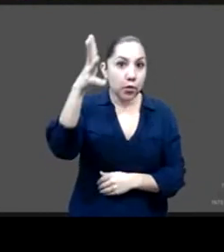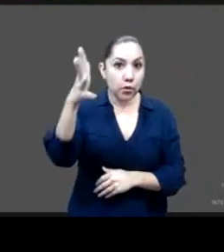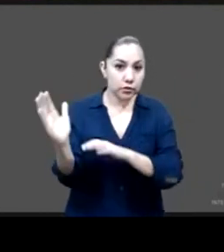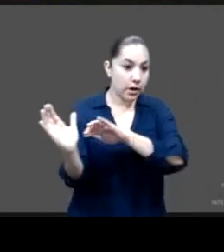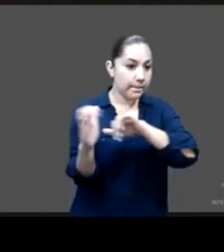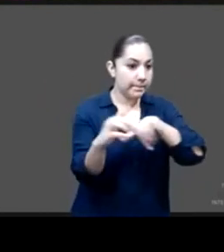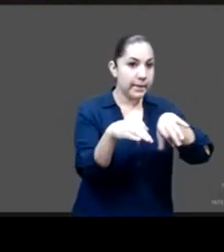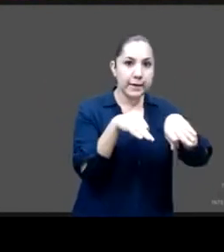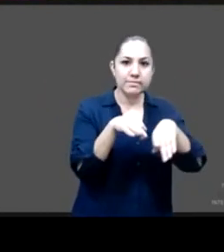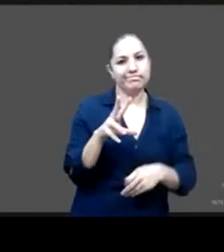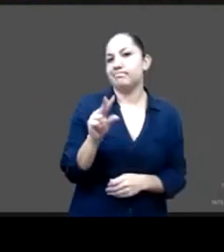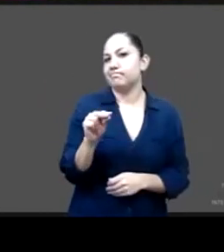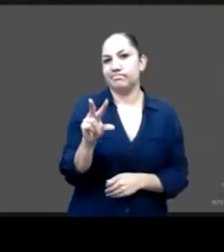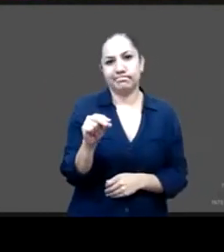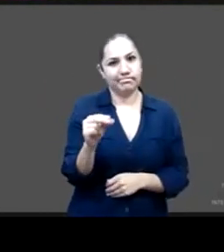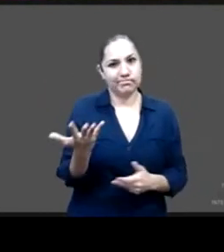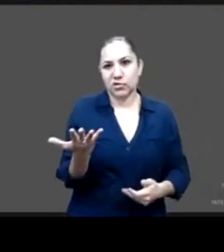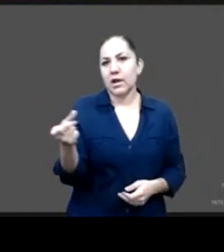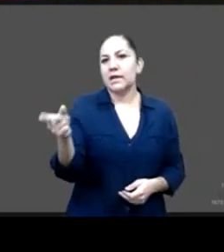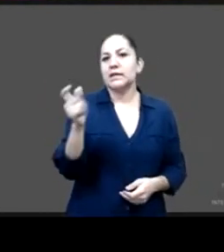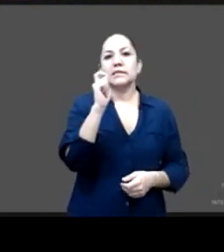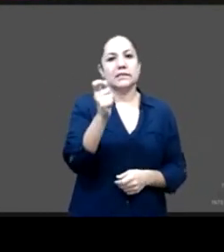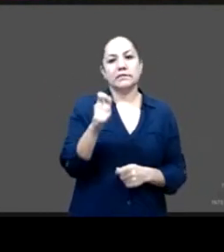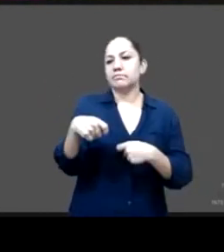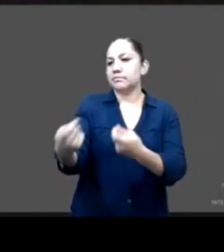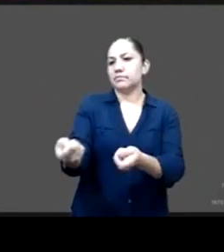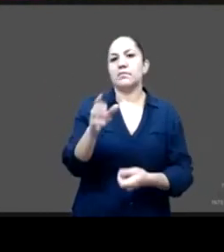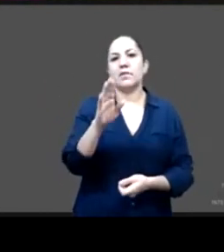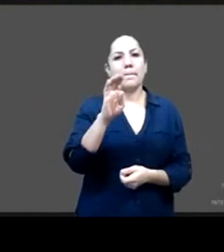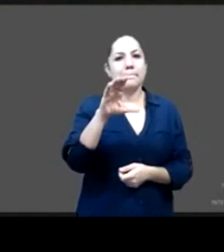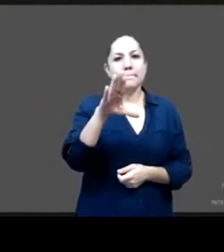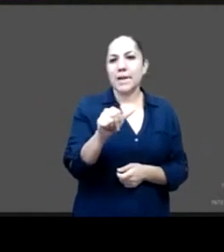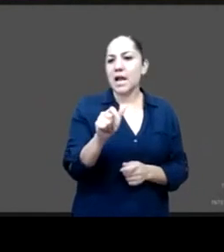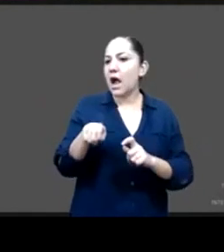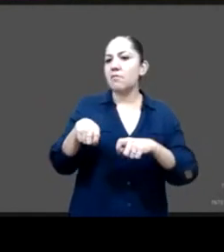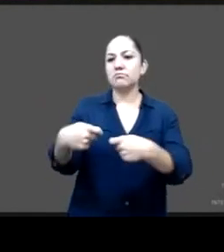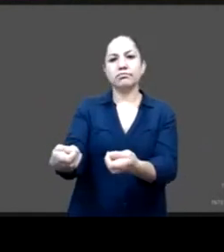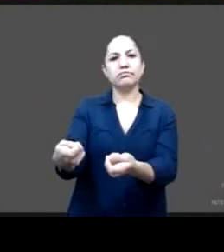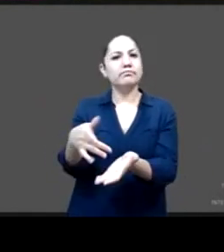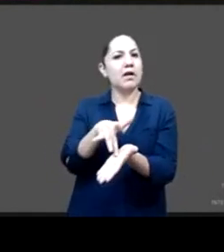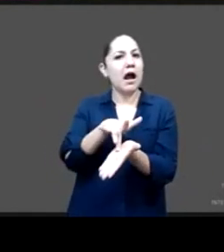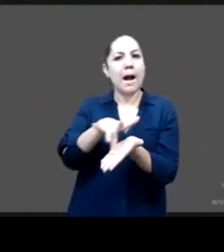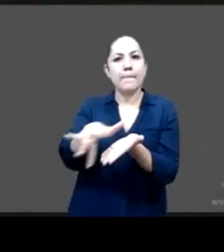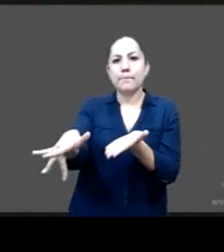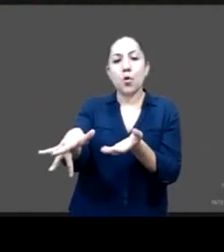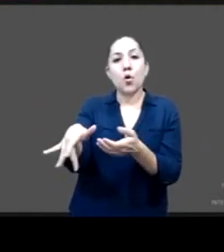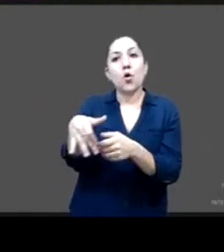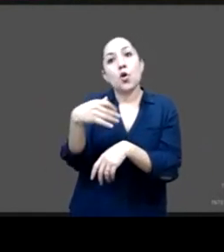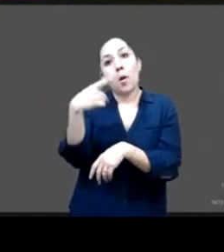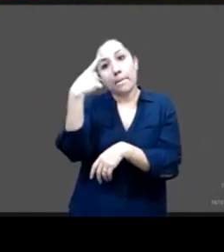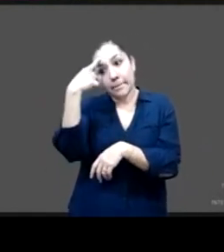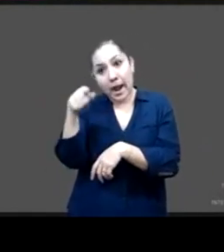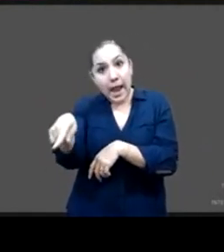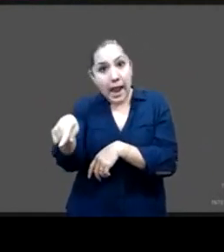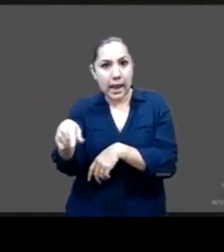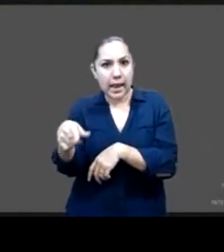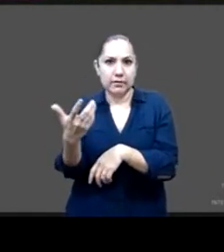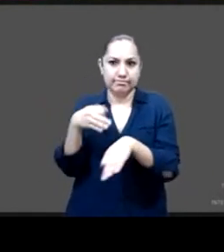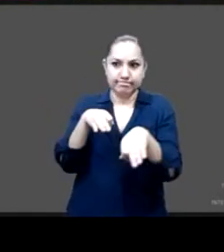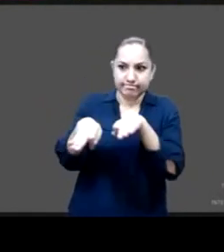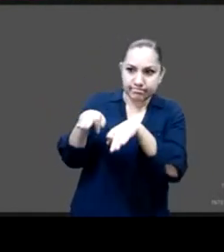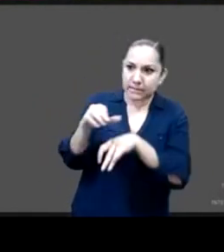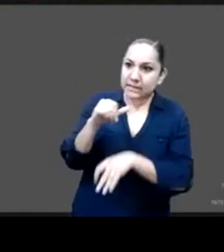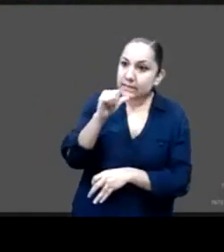sentido solo es una beca un apoyo mientras el joven no está trabajando y